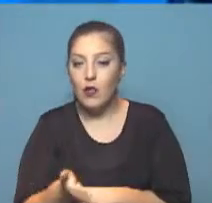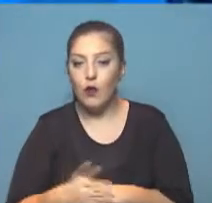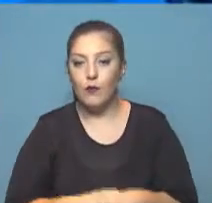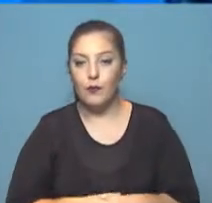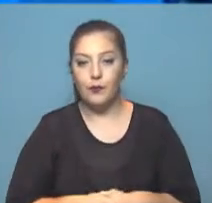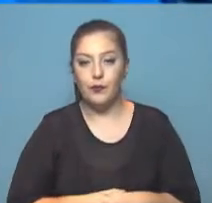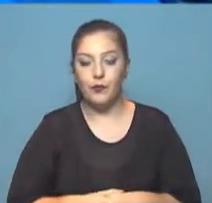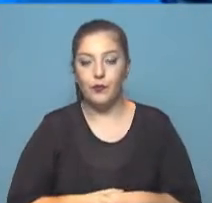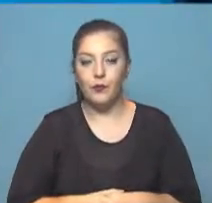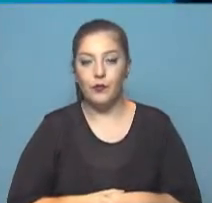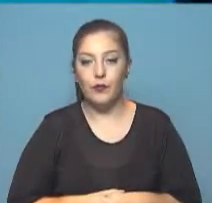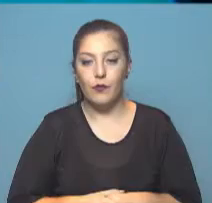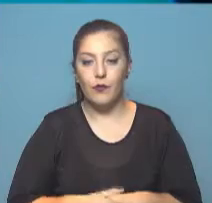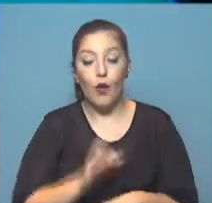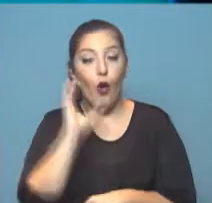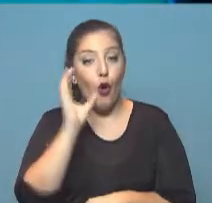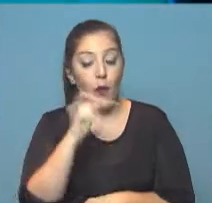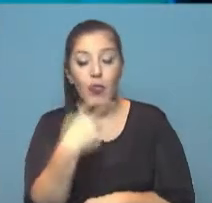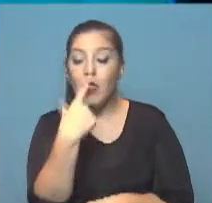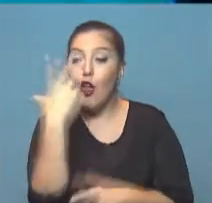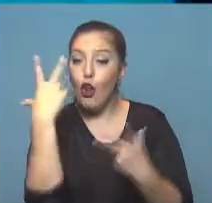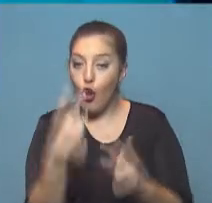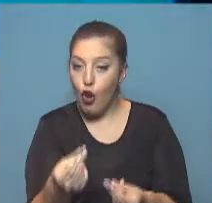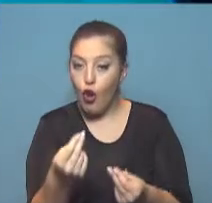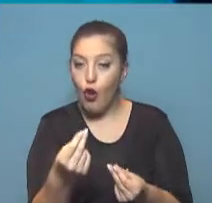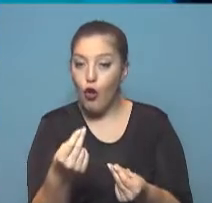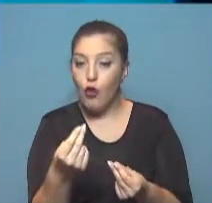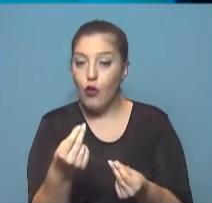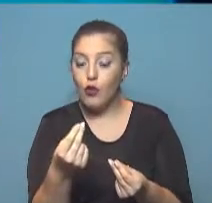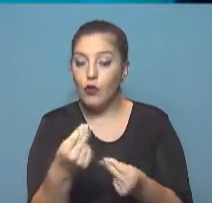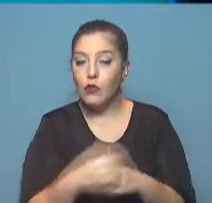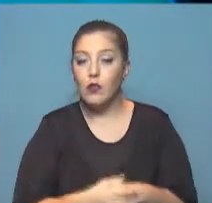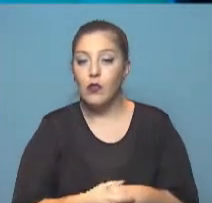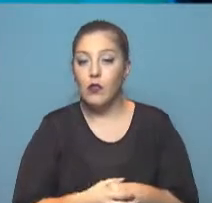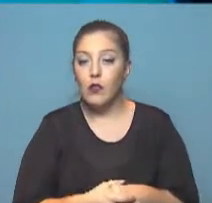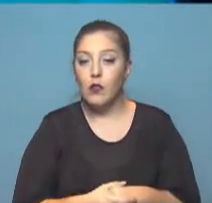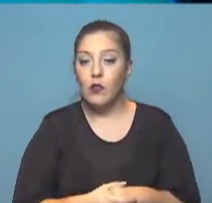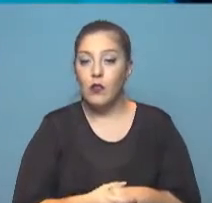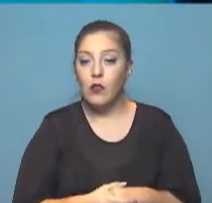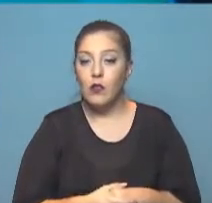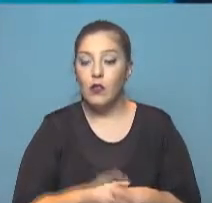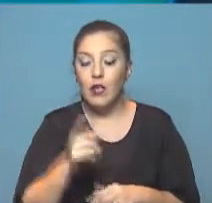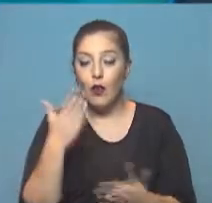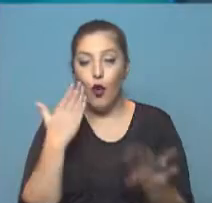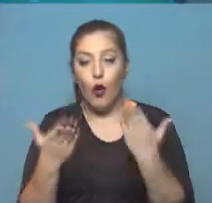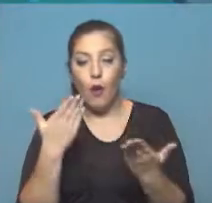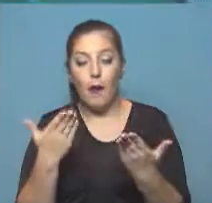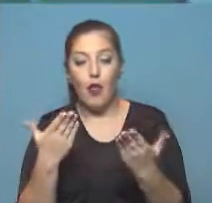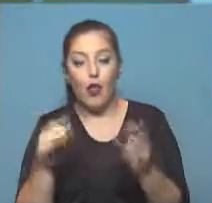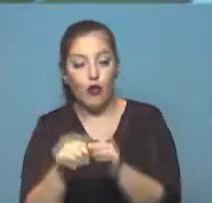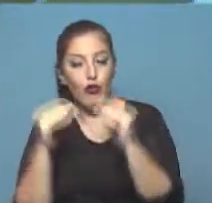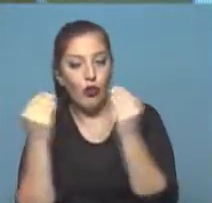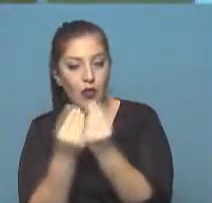18.4% de los colombianos que dijeron no, son apenas eso respecto al total de los que hubieran estado habilitados para